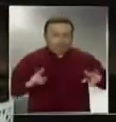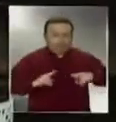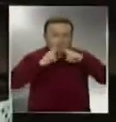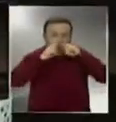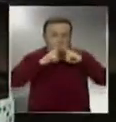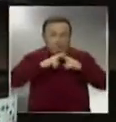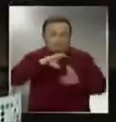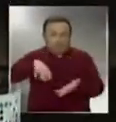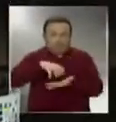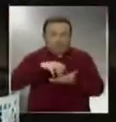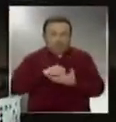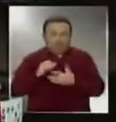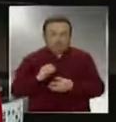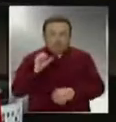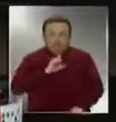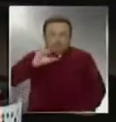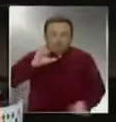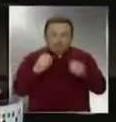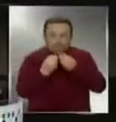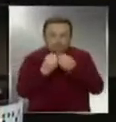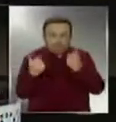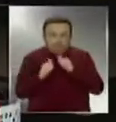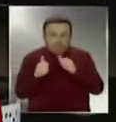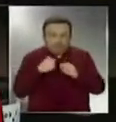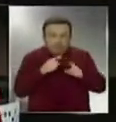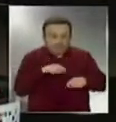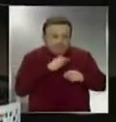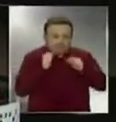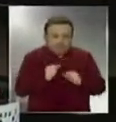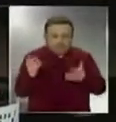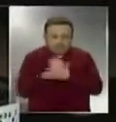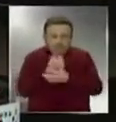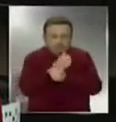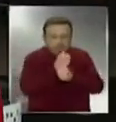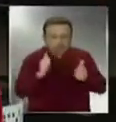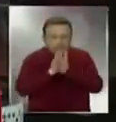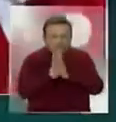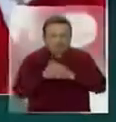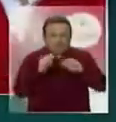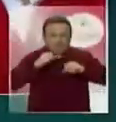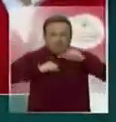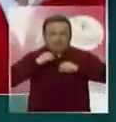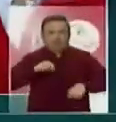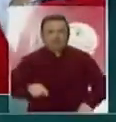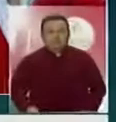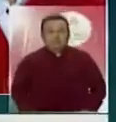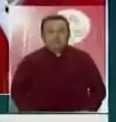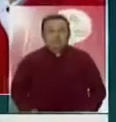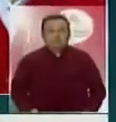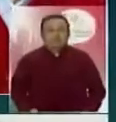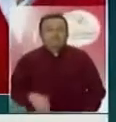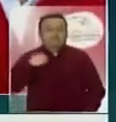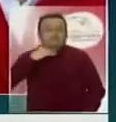Mall Plaza Oeste es un desafío mayor. Si logramos que todo lo que ha preparado la empresa